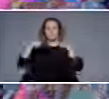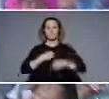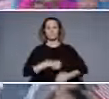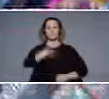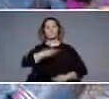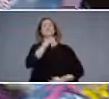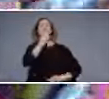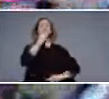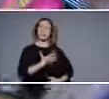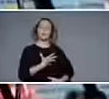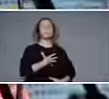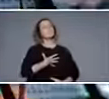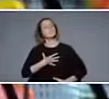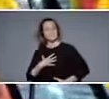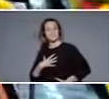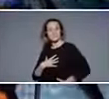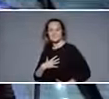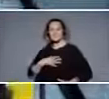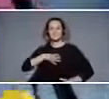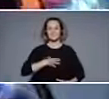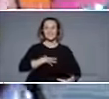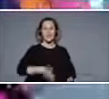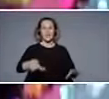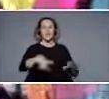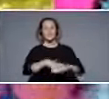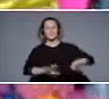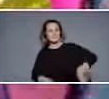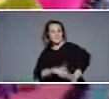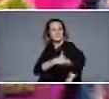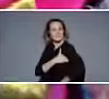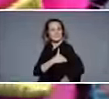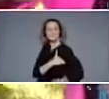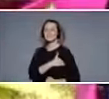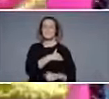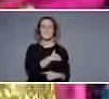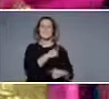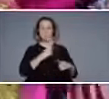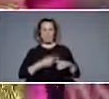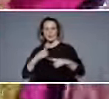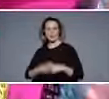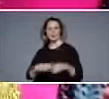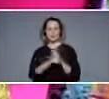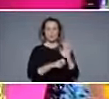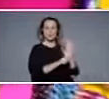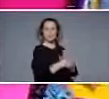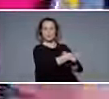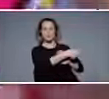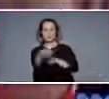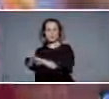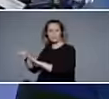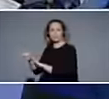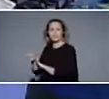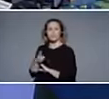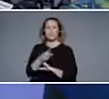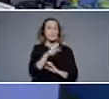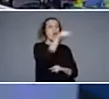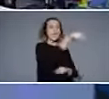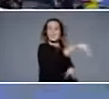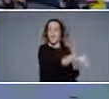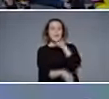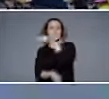empezar. Cojo la carpeta, ya voy a salir, y Santa Cruz entera voy a empapelar. Ponlo aquí, ponlo